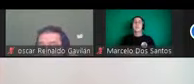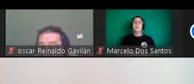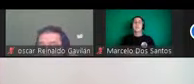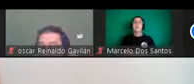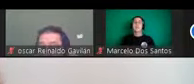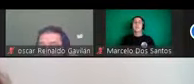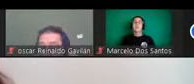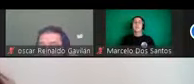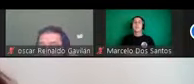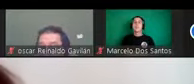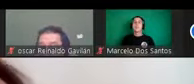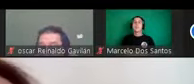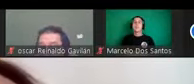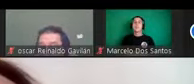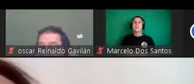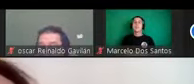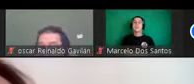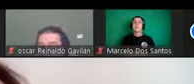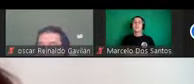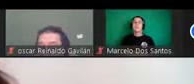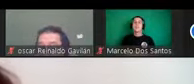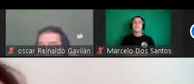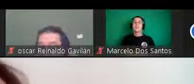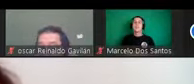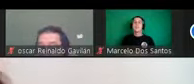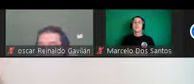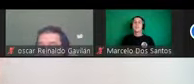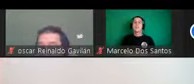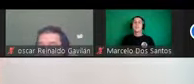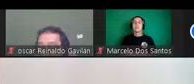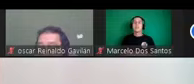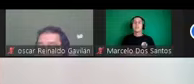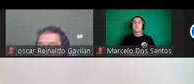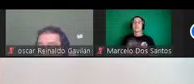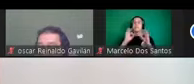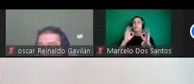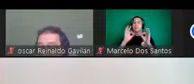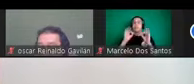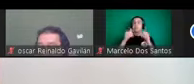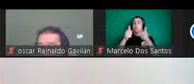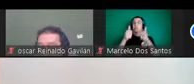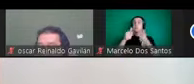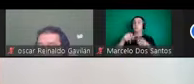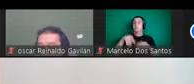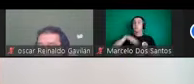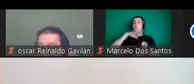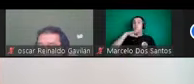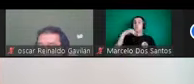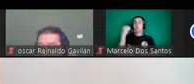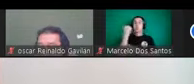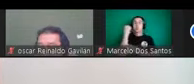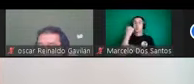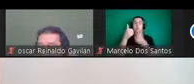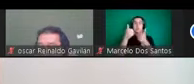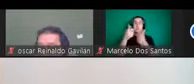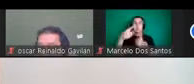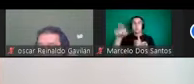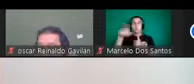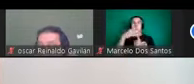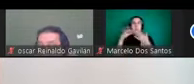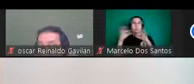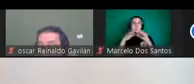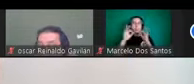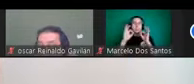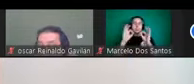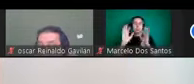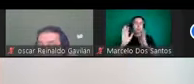ver un poco con el tema. Muy importante. Siempre cuando hablamos de discapacidad tenemos que tener